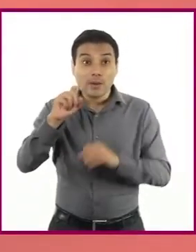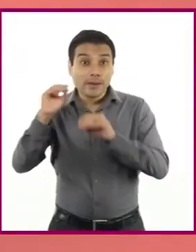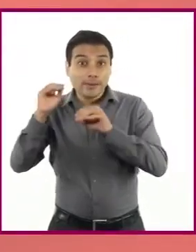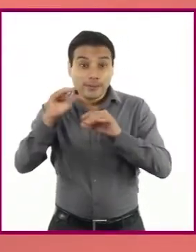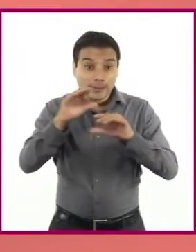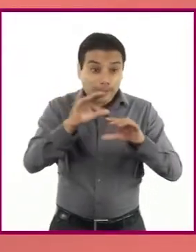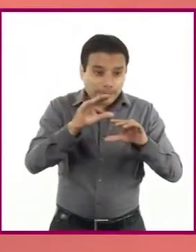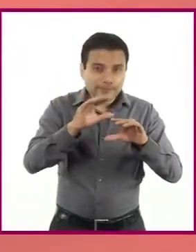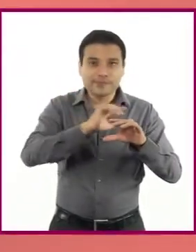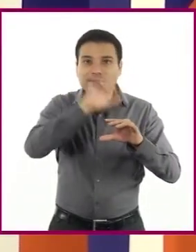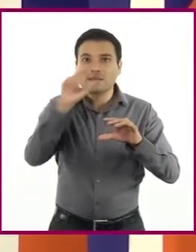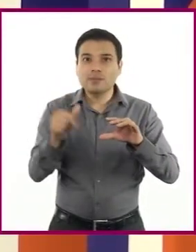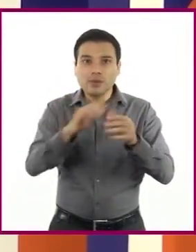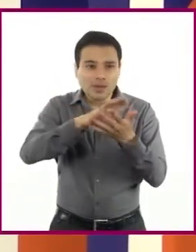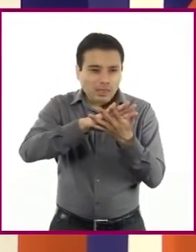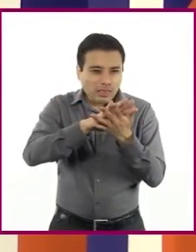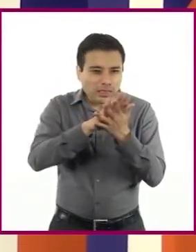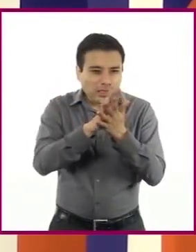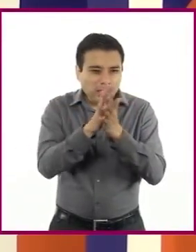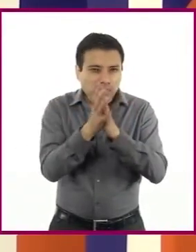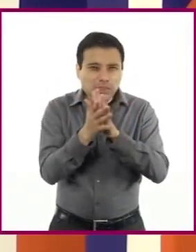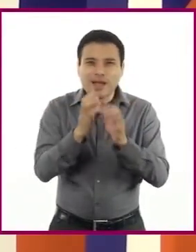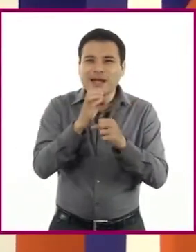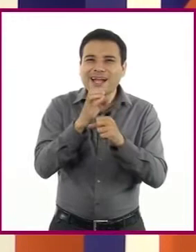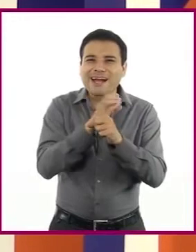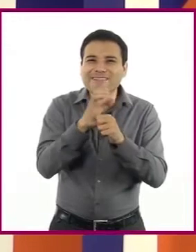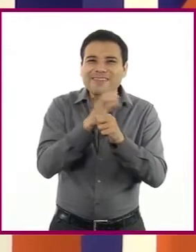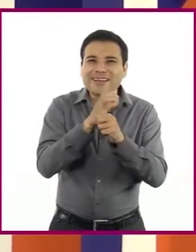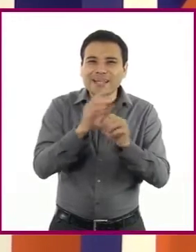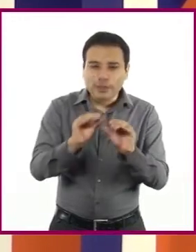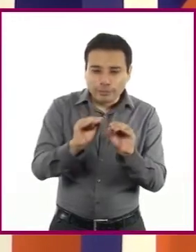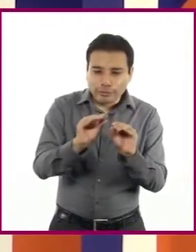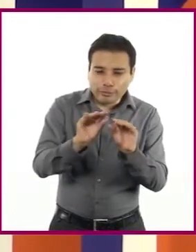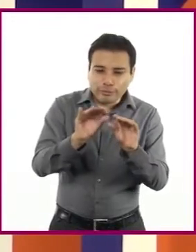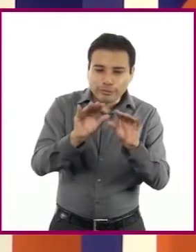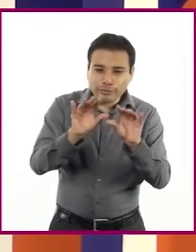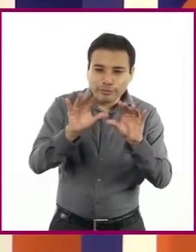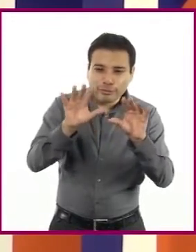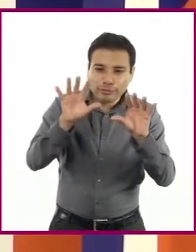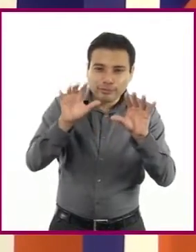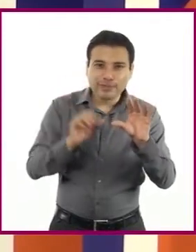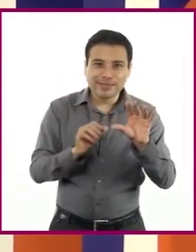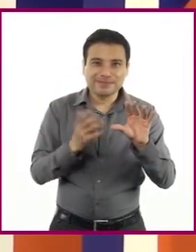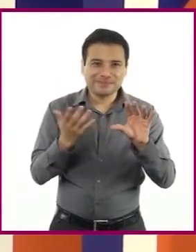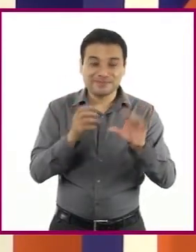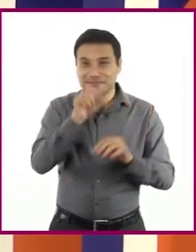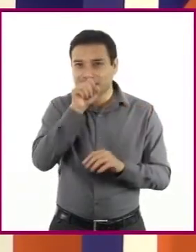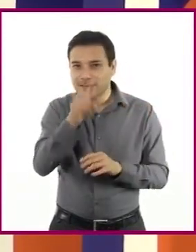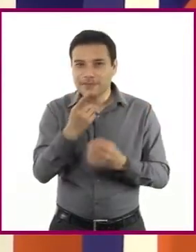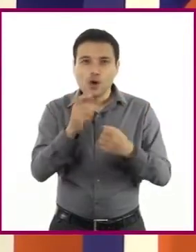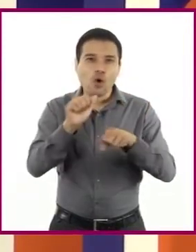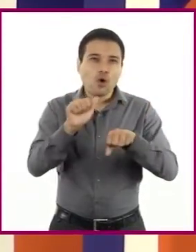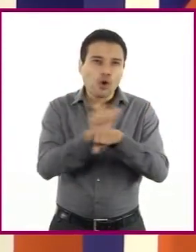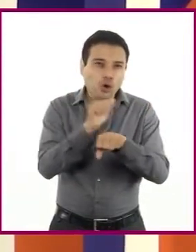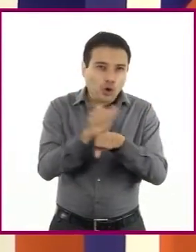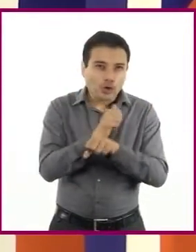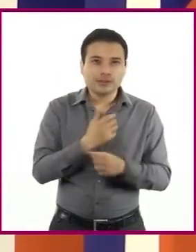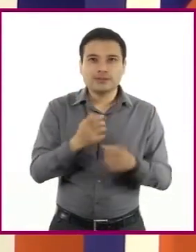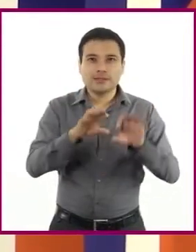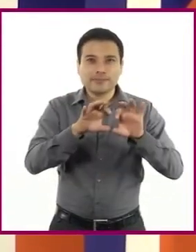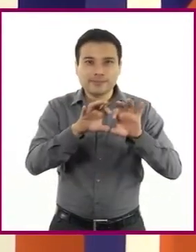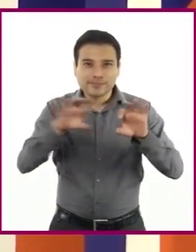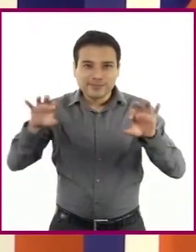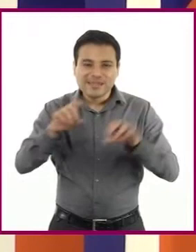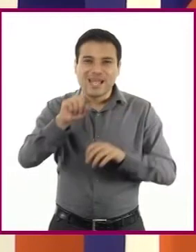El óxido de hierro es de color marrón y también lo podemos percibir en algunas piezas de automóvil y en las tuberías que